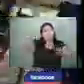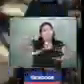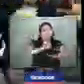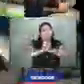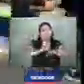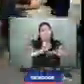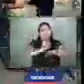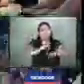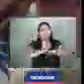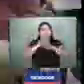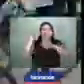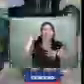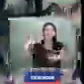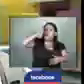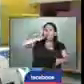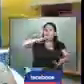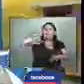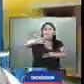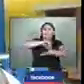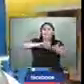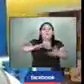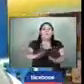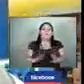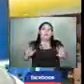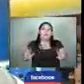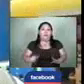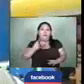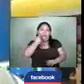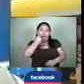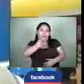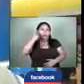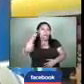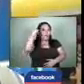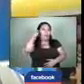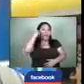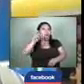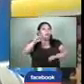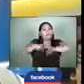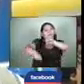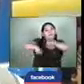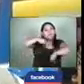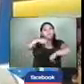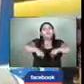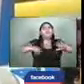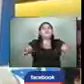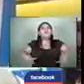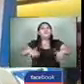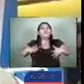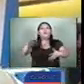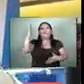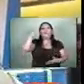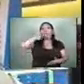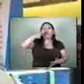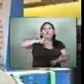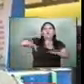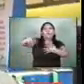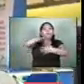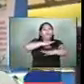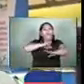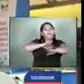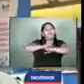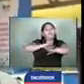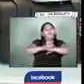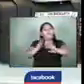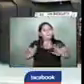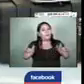índices de contaminación. Pues mire, para mí la importancia de la bicicleta es porque evitamos contaminar nuestro medio ambiente con